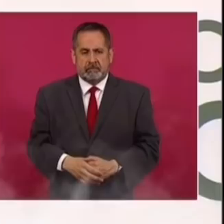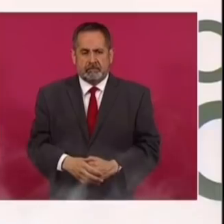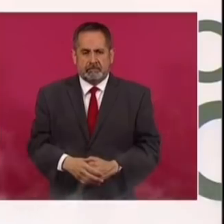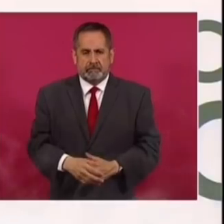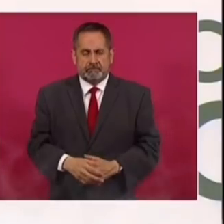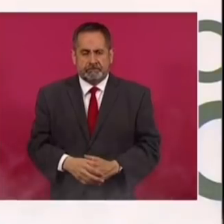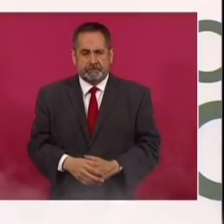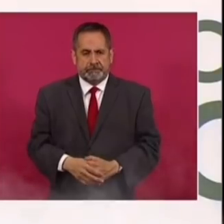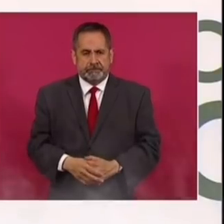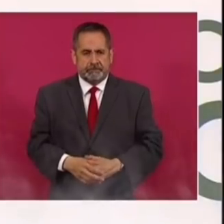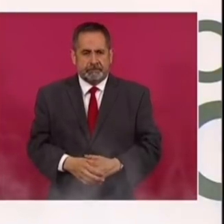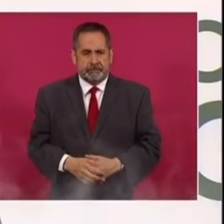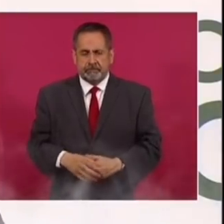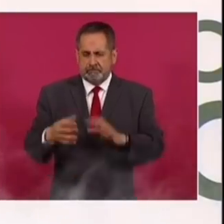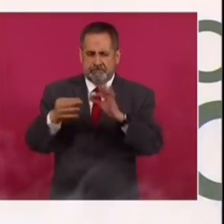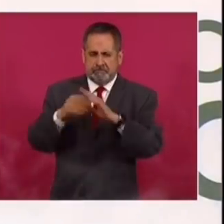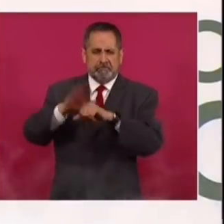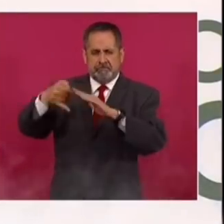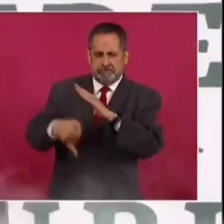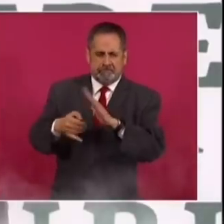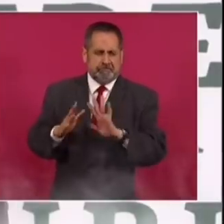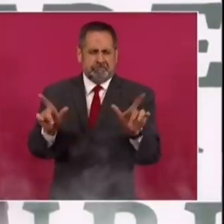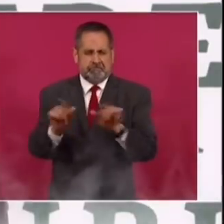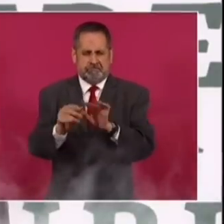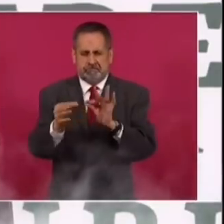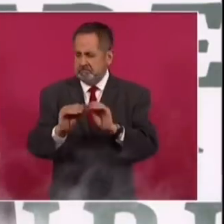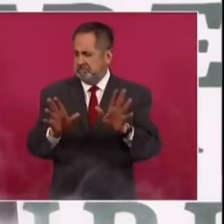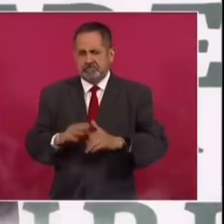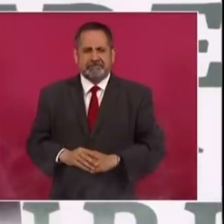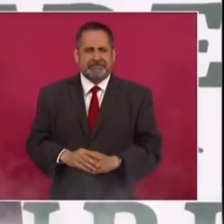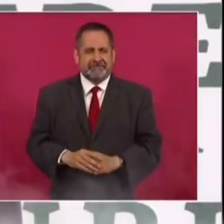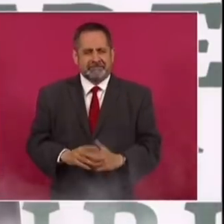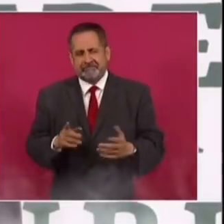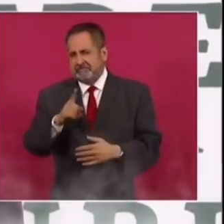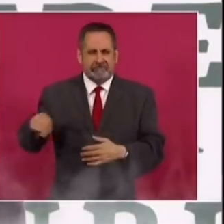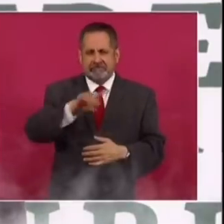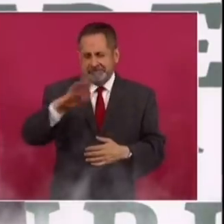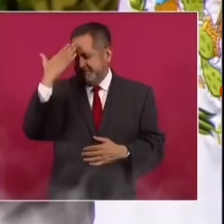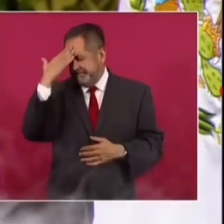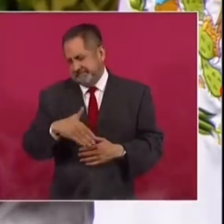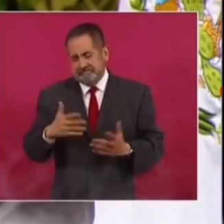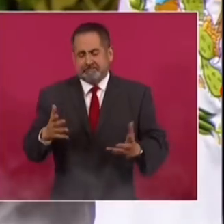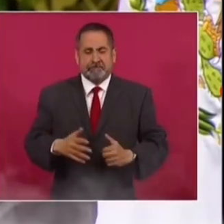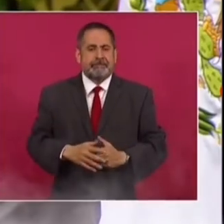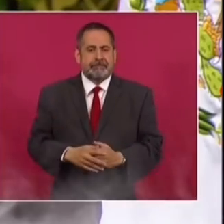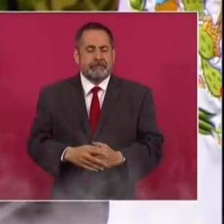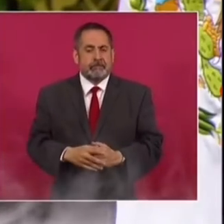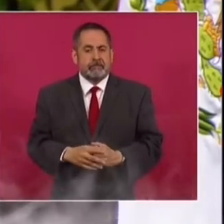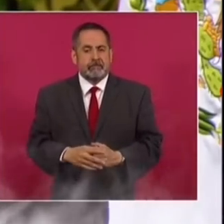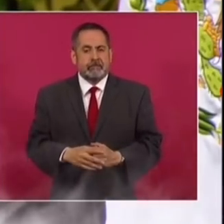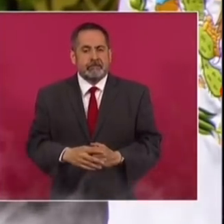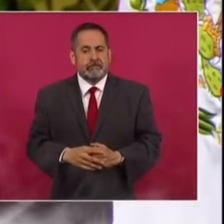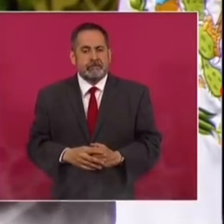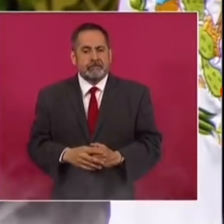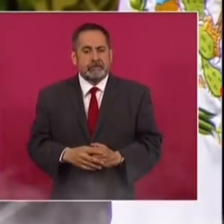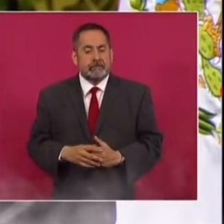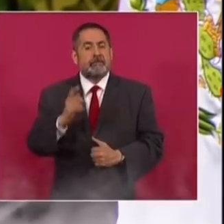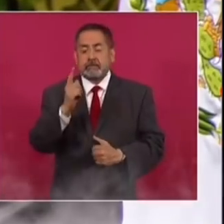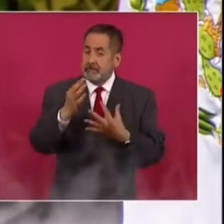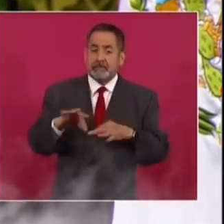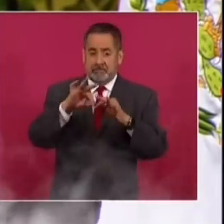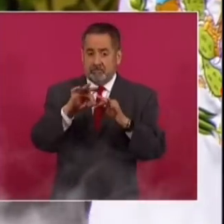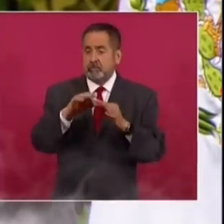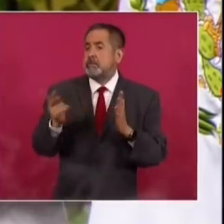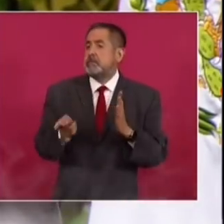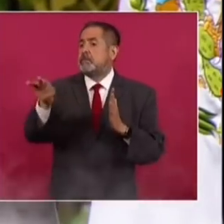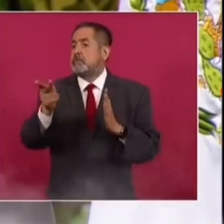no voy a profundizar porque esa vida de la importancia de este ejercicio